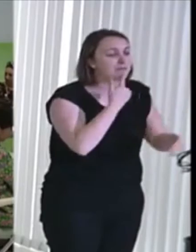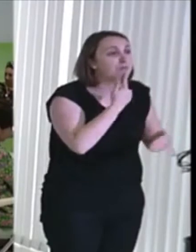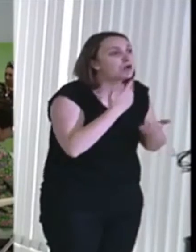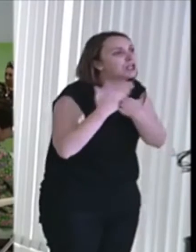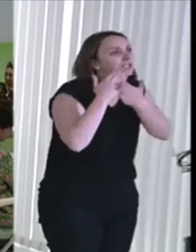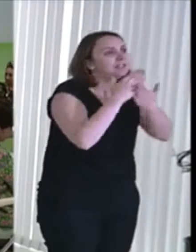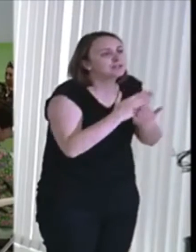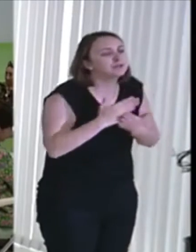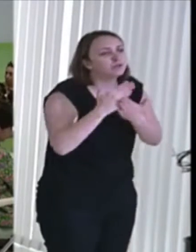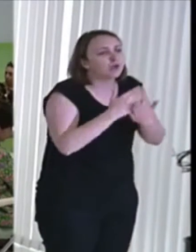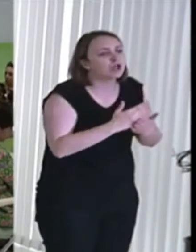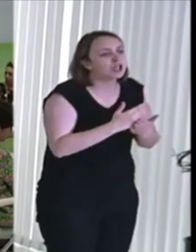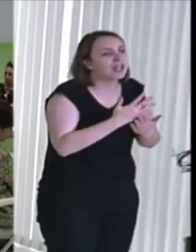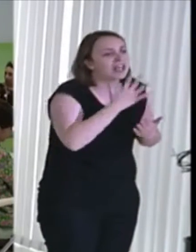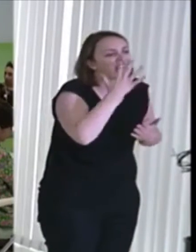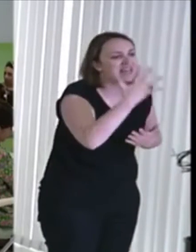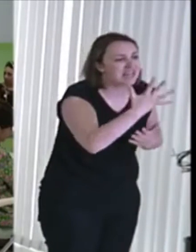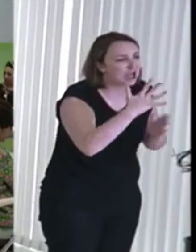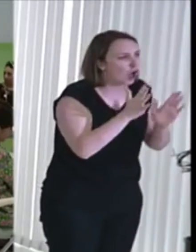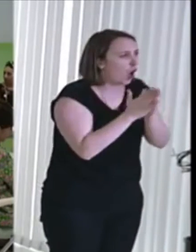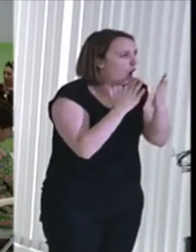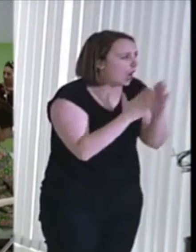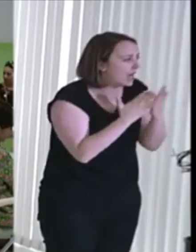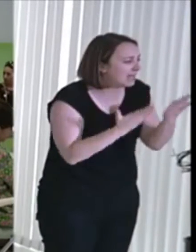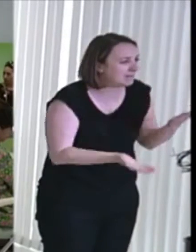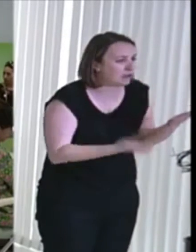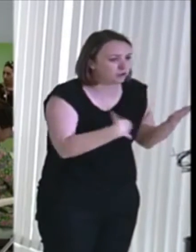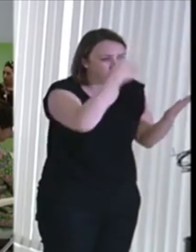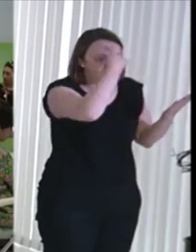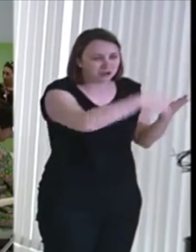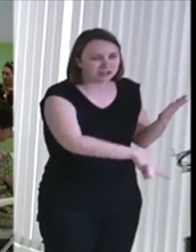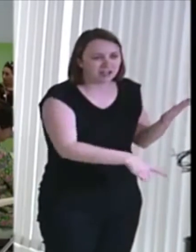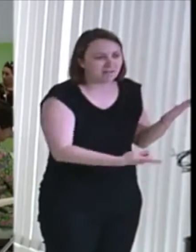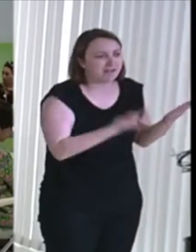estudies 5 libros, sepas hacer